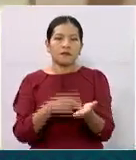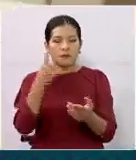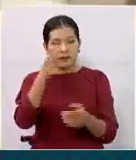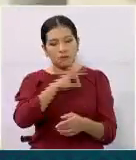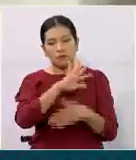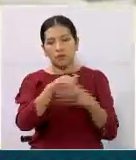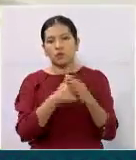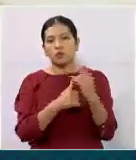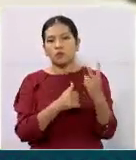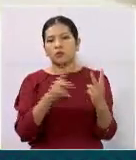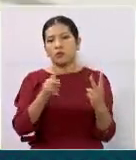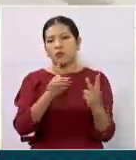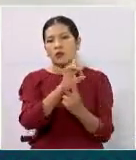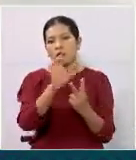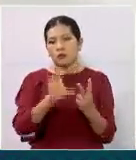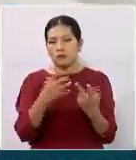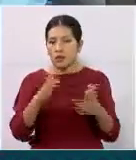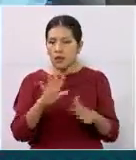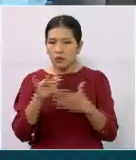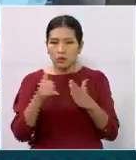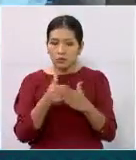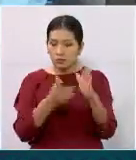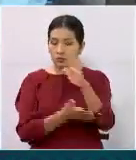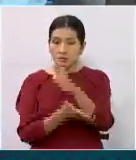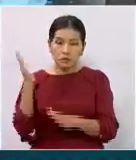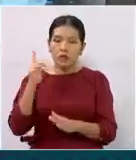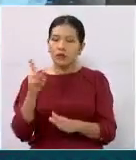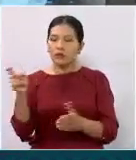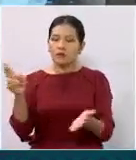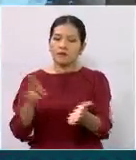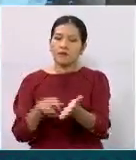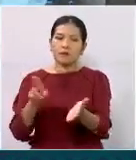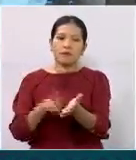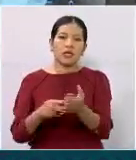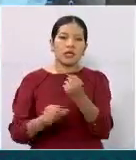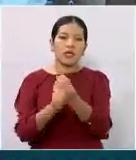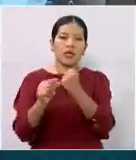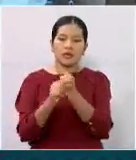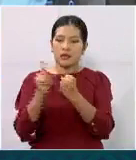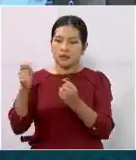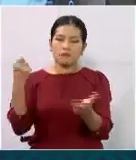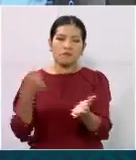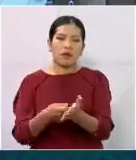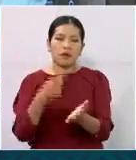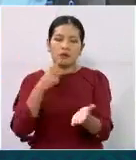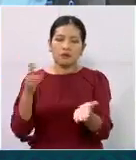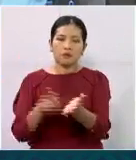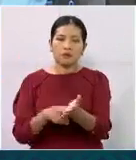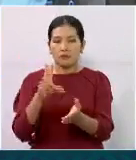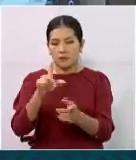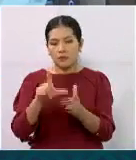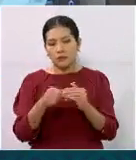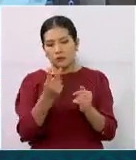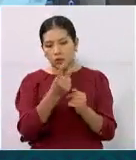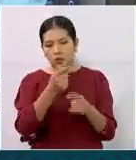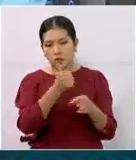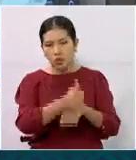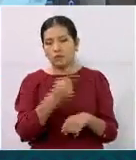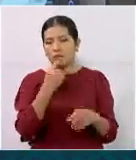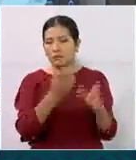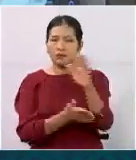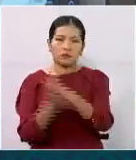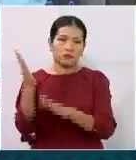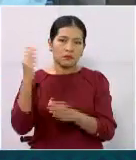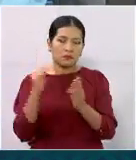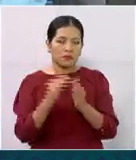Han existido garantías para que estas personas, estos menores que han sido los agresores, puedan regresar a sus